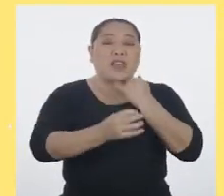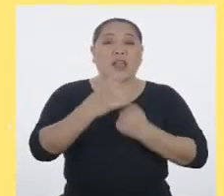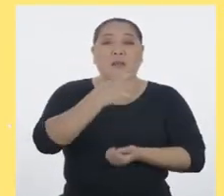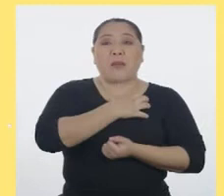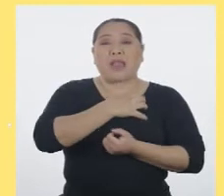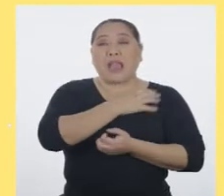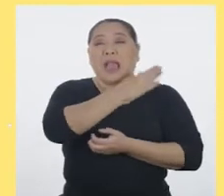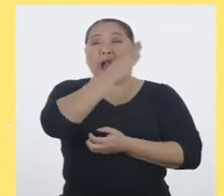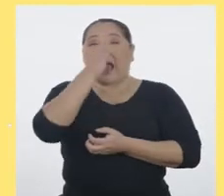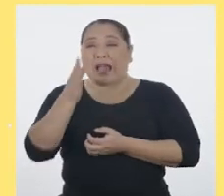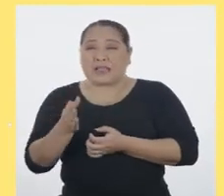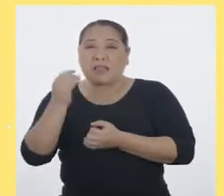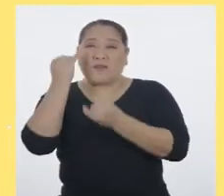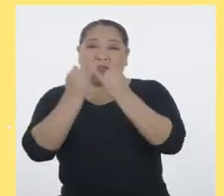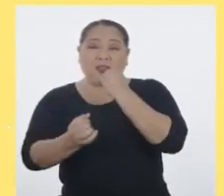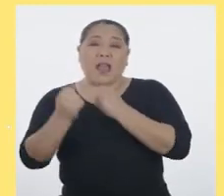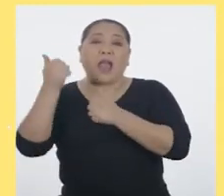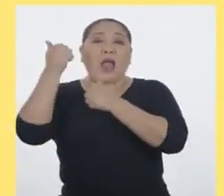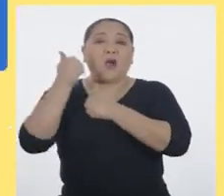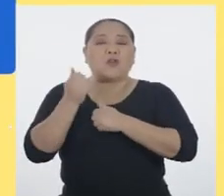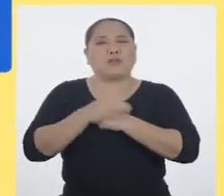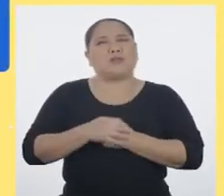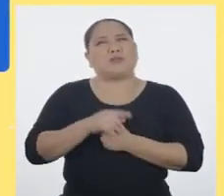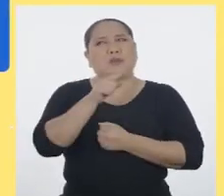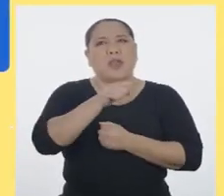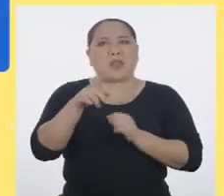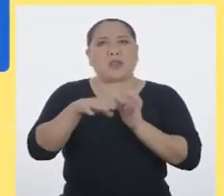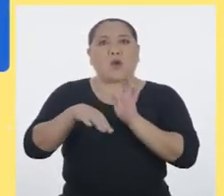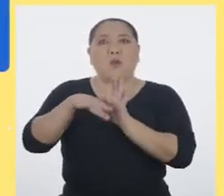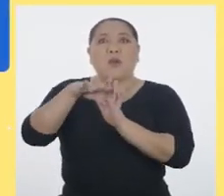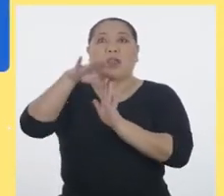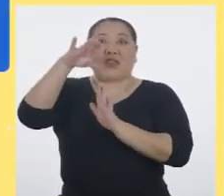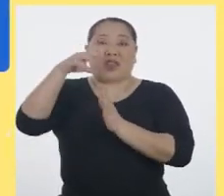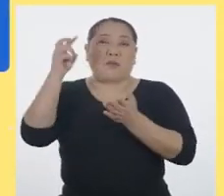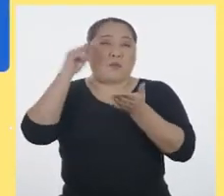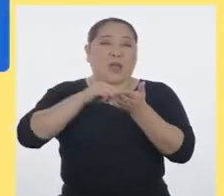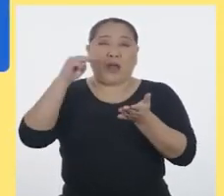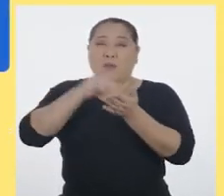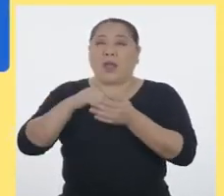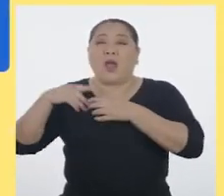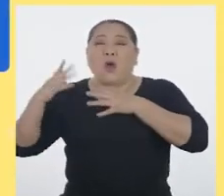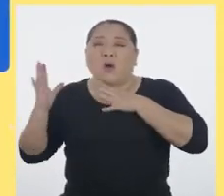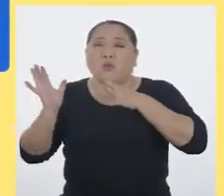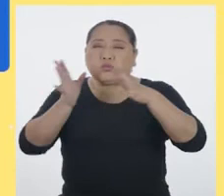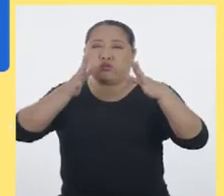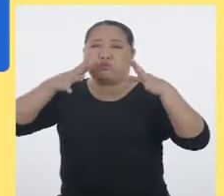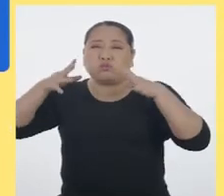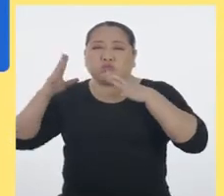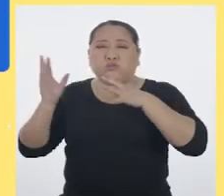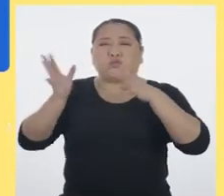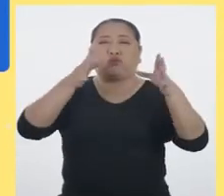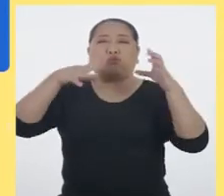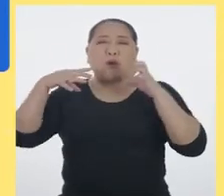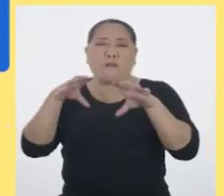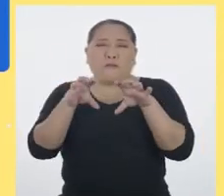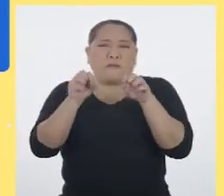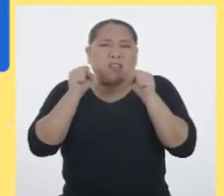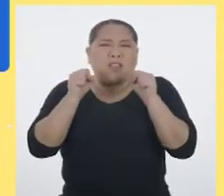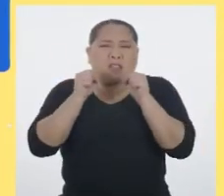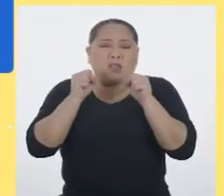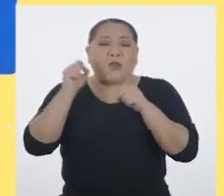de mayo hasta finales de agosto. Aunque últimamente se ha incrementado la frecuencia de olas de frío en periodos